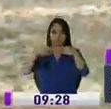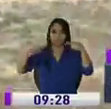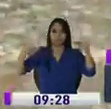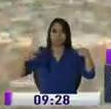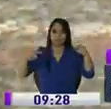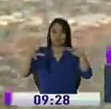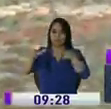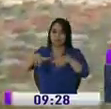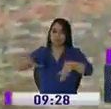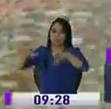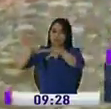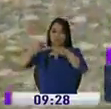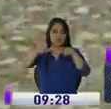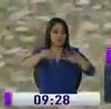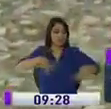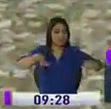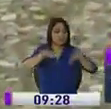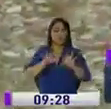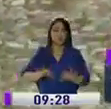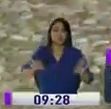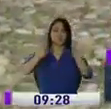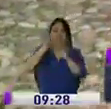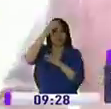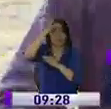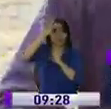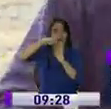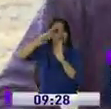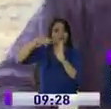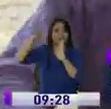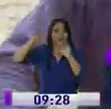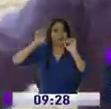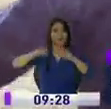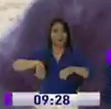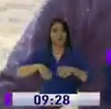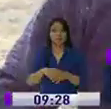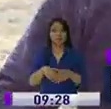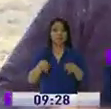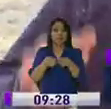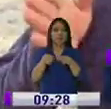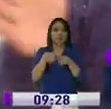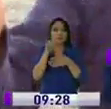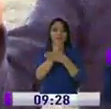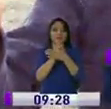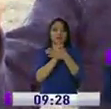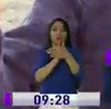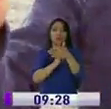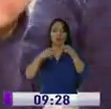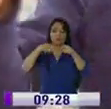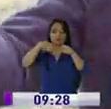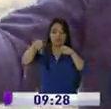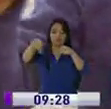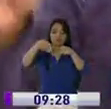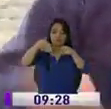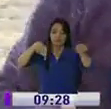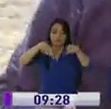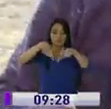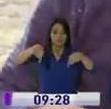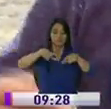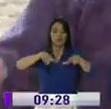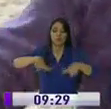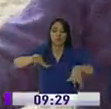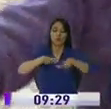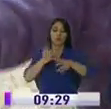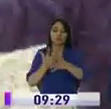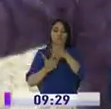geográficos importantes para la cultura andina. Como un dibujo, y esas líneas nos indican hacia los sitios arqueológicos y